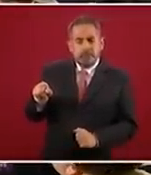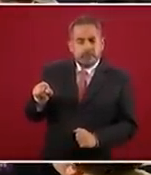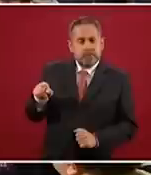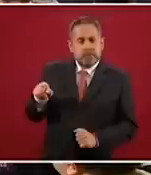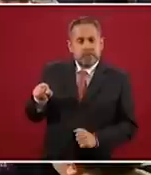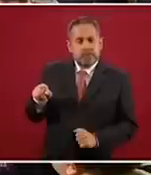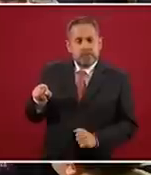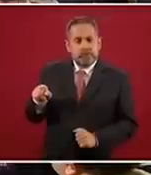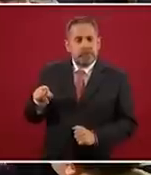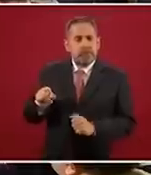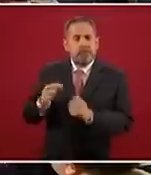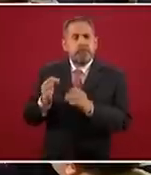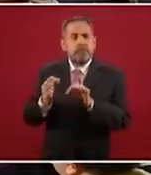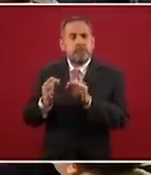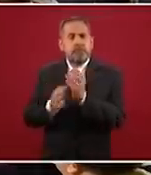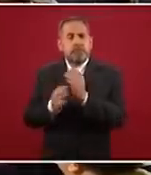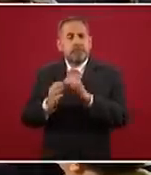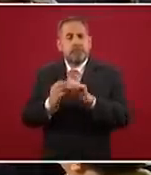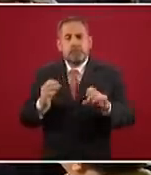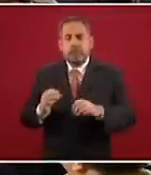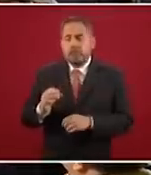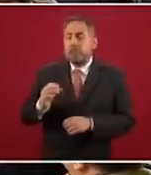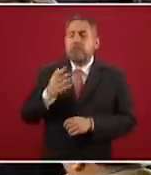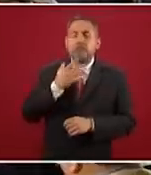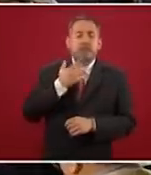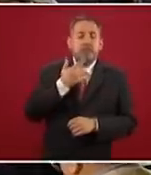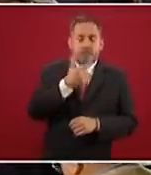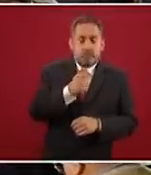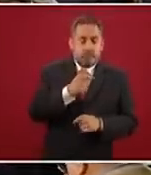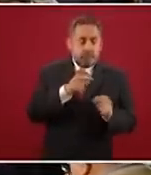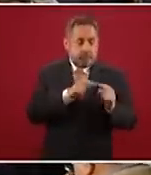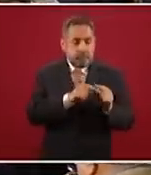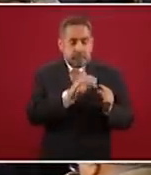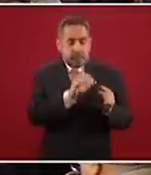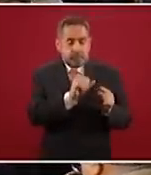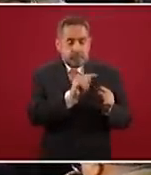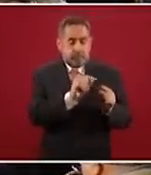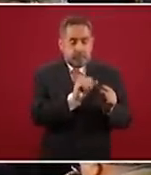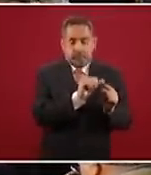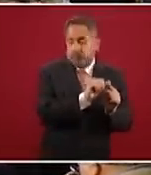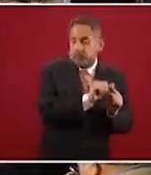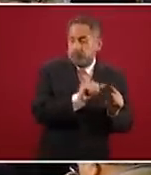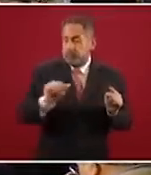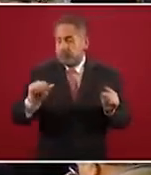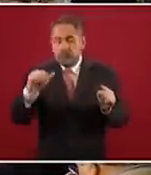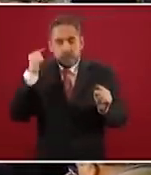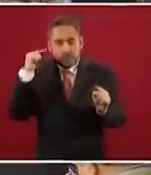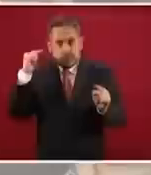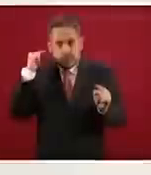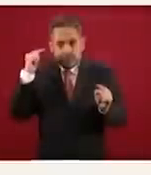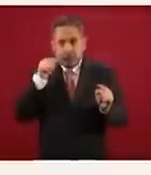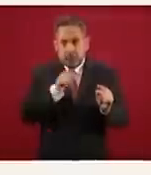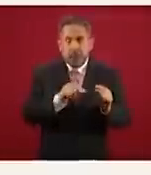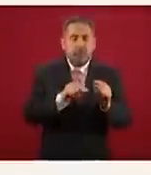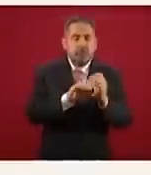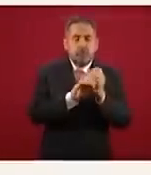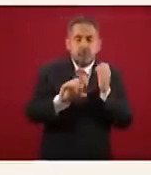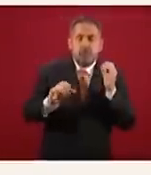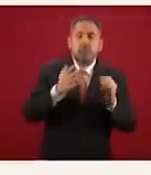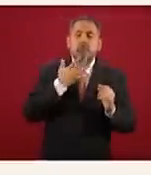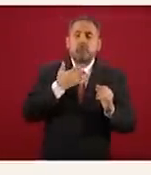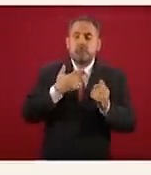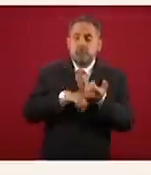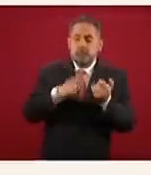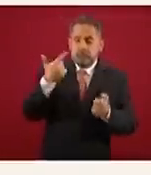el ducto que transporta gas de Cactus hasta Guadalajara. Aquí es interesante porque